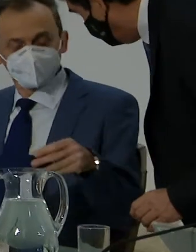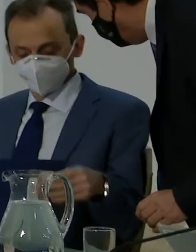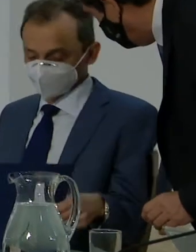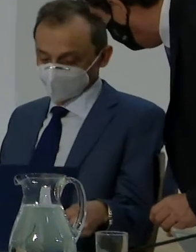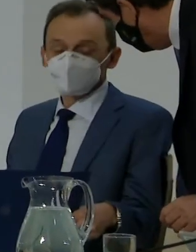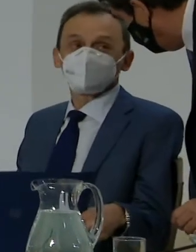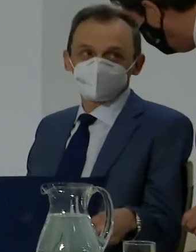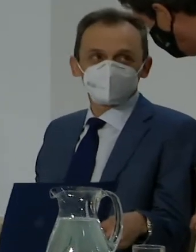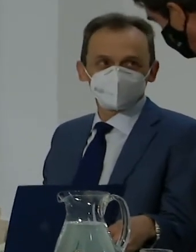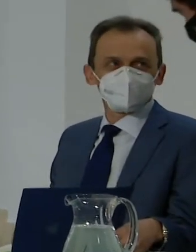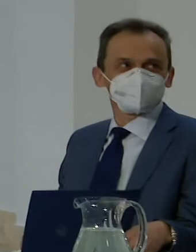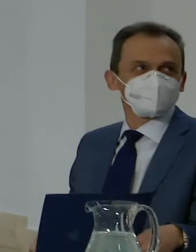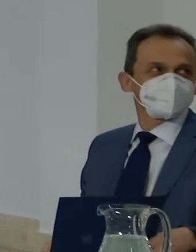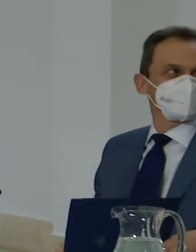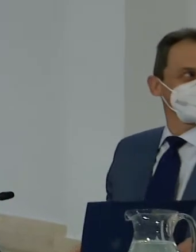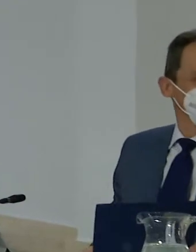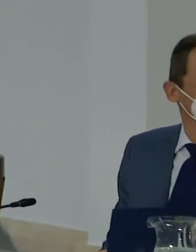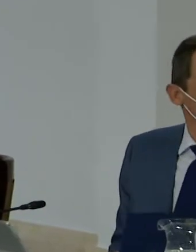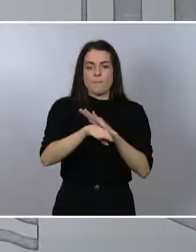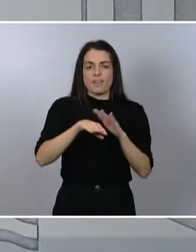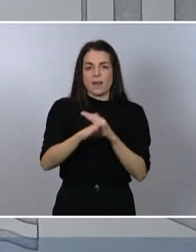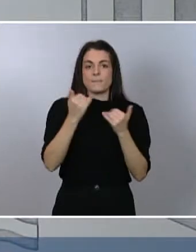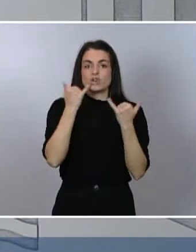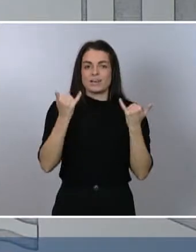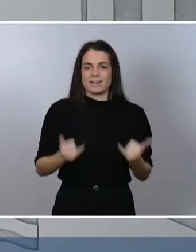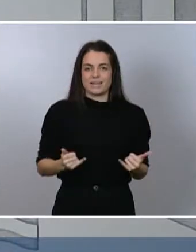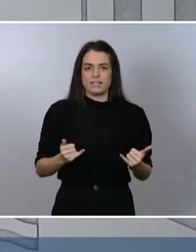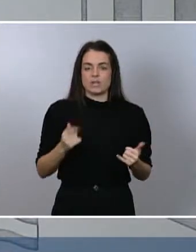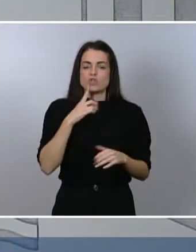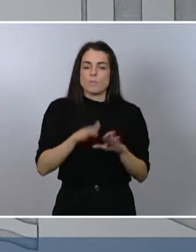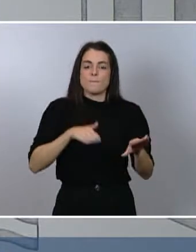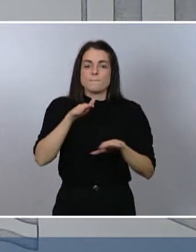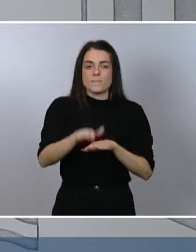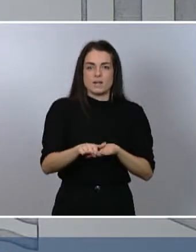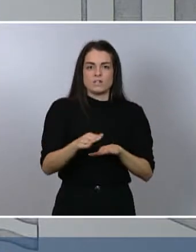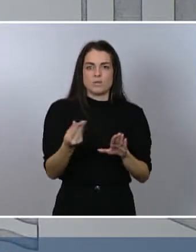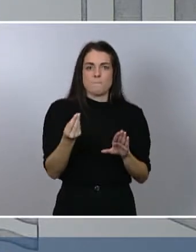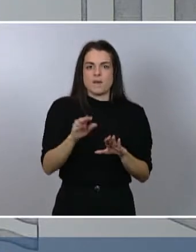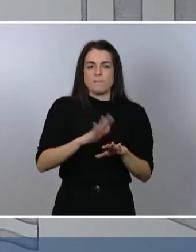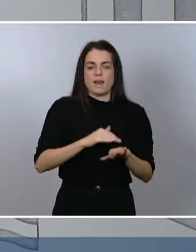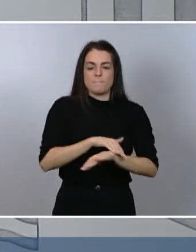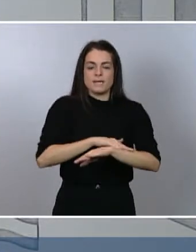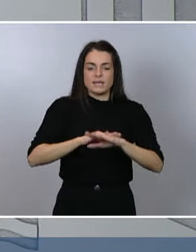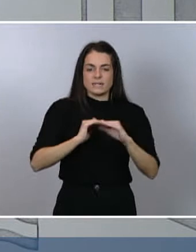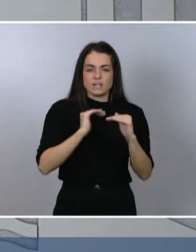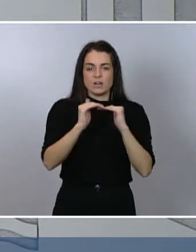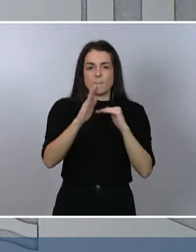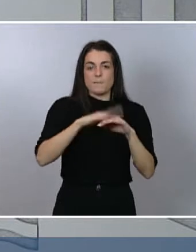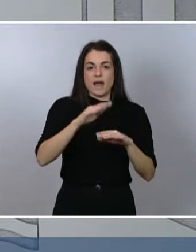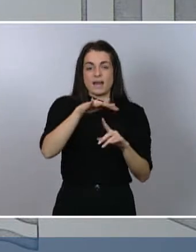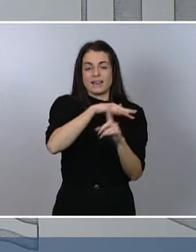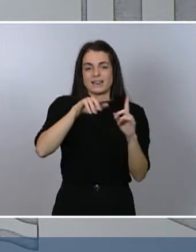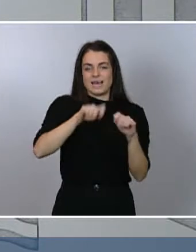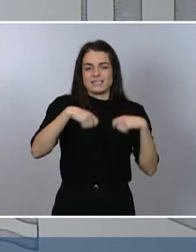de almacenamiento energético, un paso más en la línea que está siguiendo el Ministerio de Transición Ecológica, en la